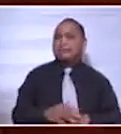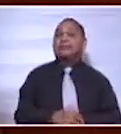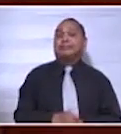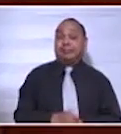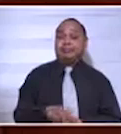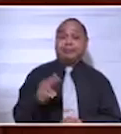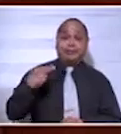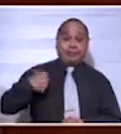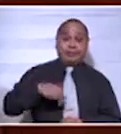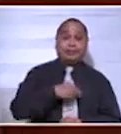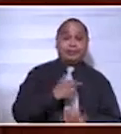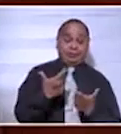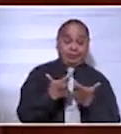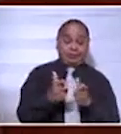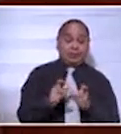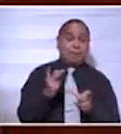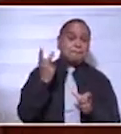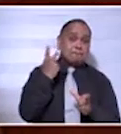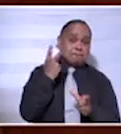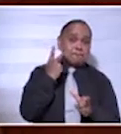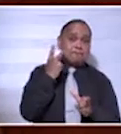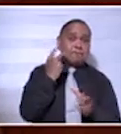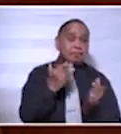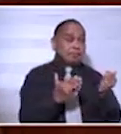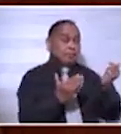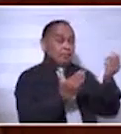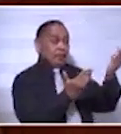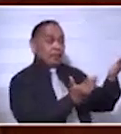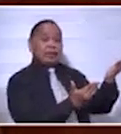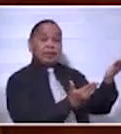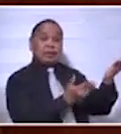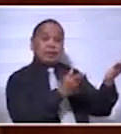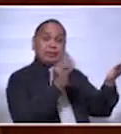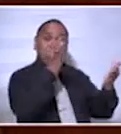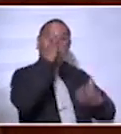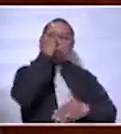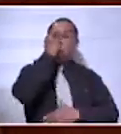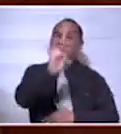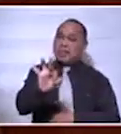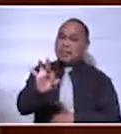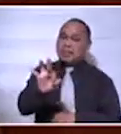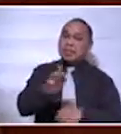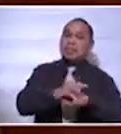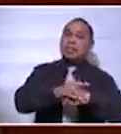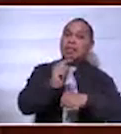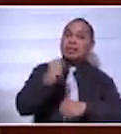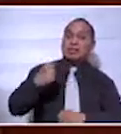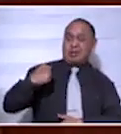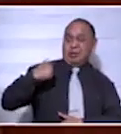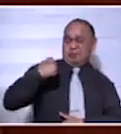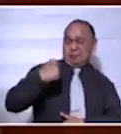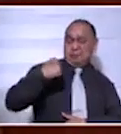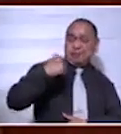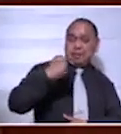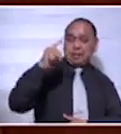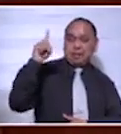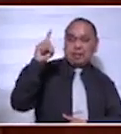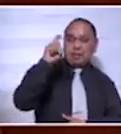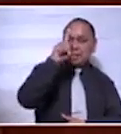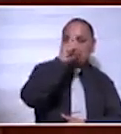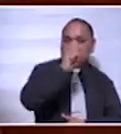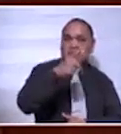política. Y sobre todo quien era para nosotros él, que nos traiciona en un momento de la lucha más difícil, que era la